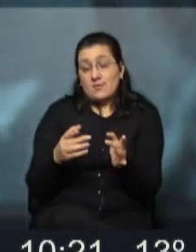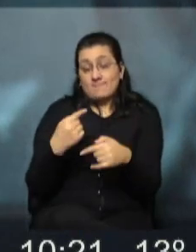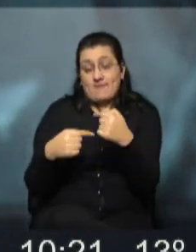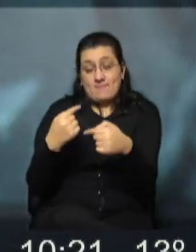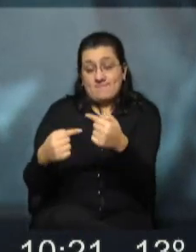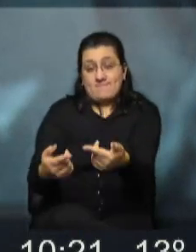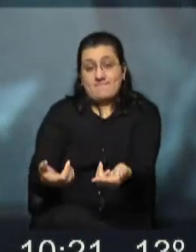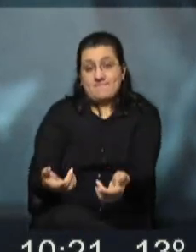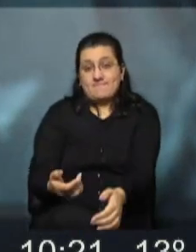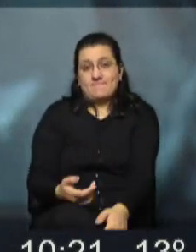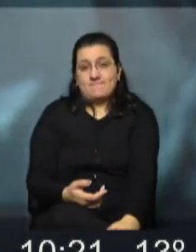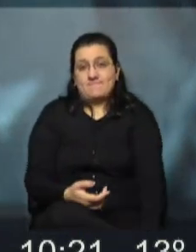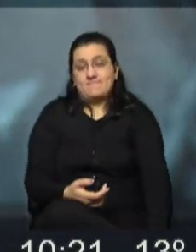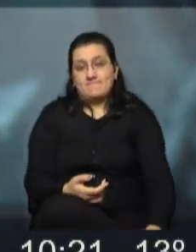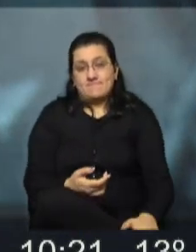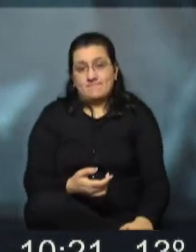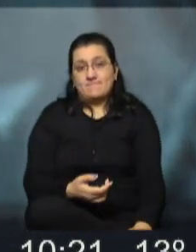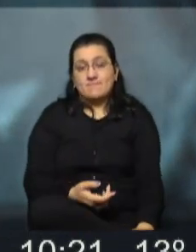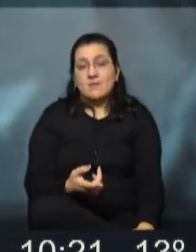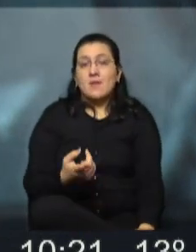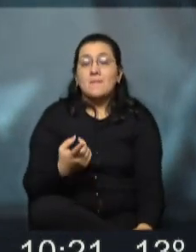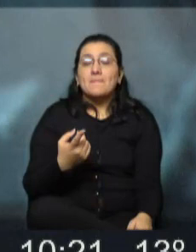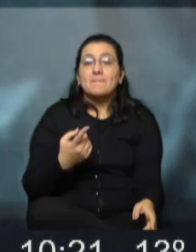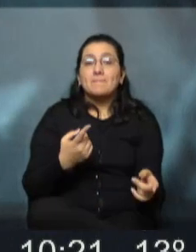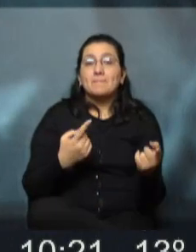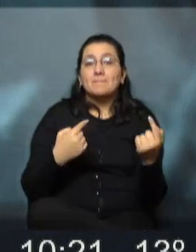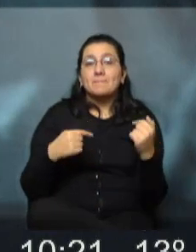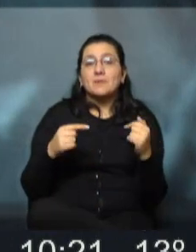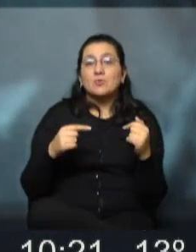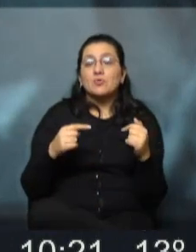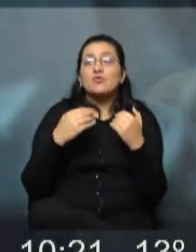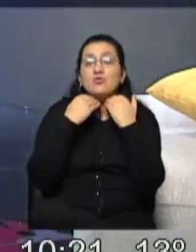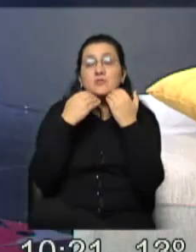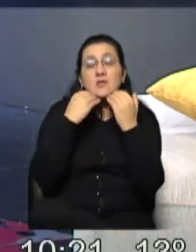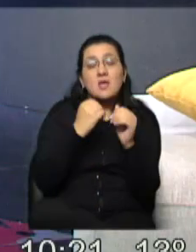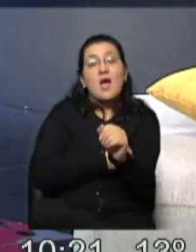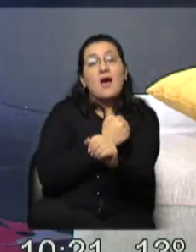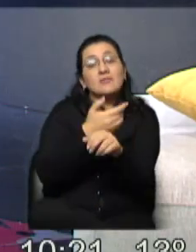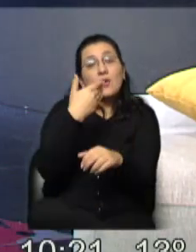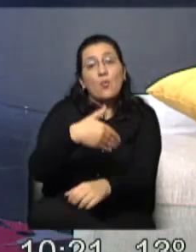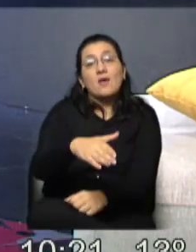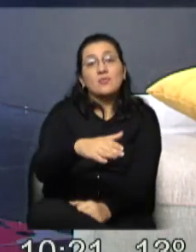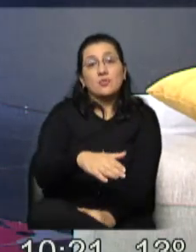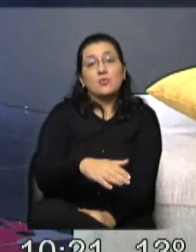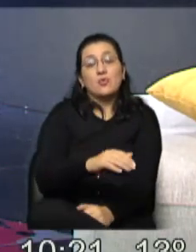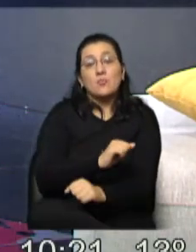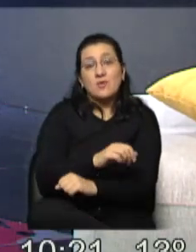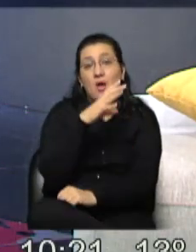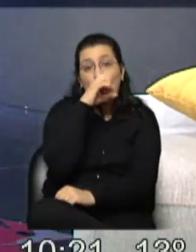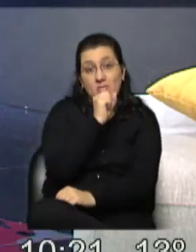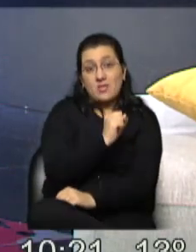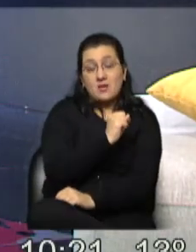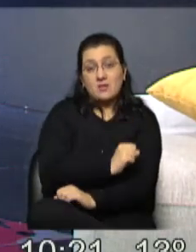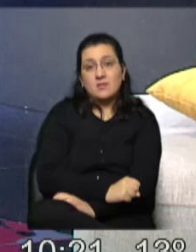eso es inevitable. El tema es que no sé hasta cuándo puede aguantar eso,